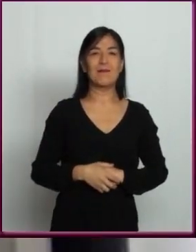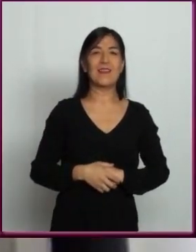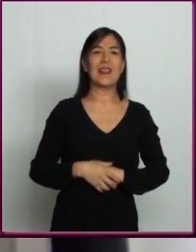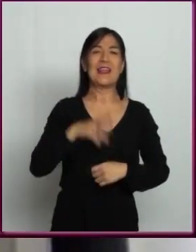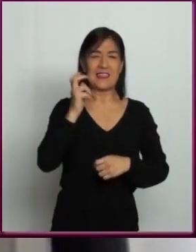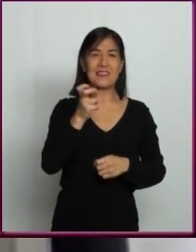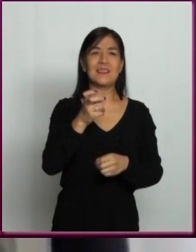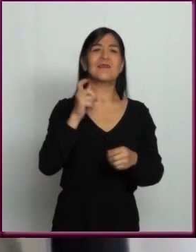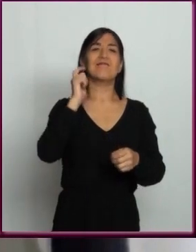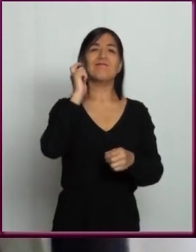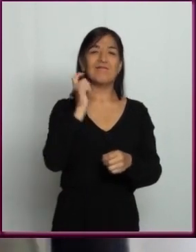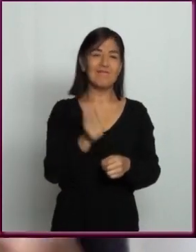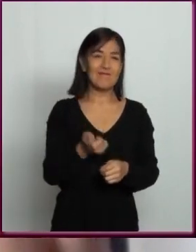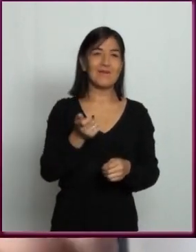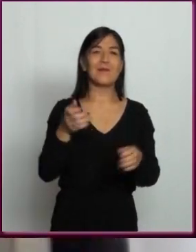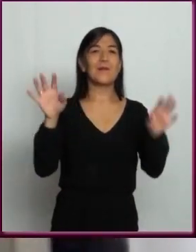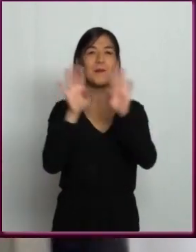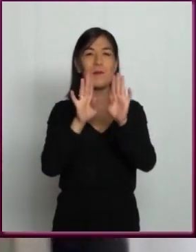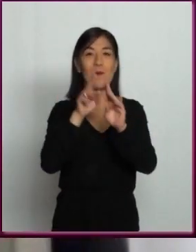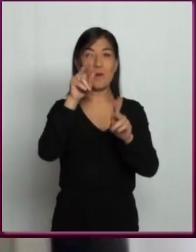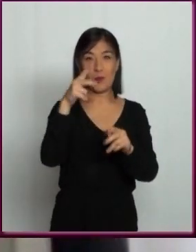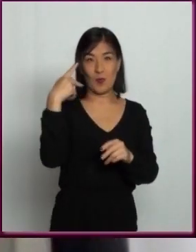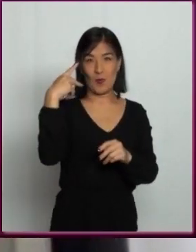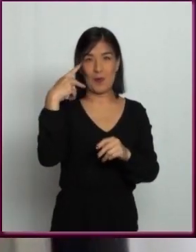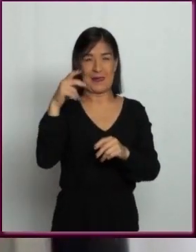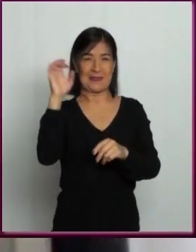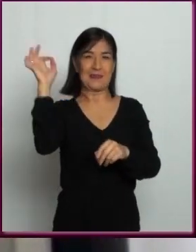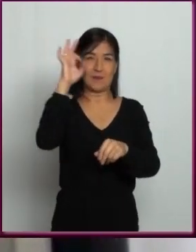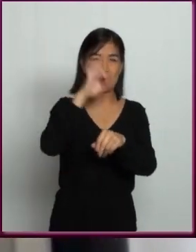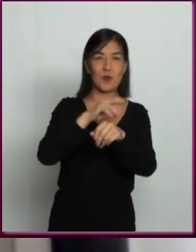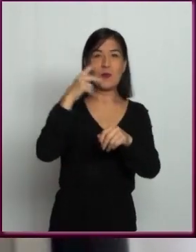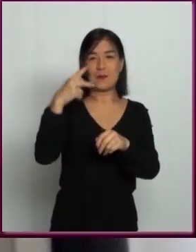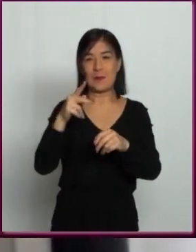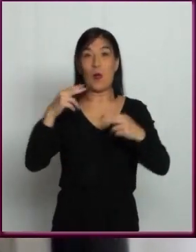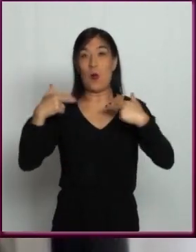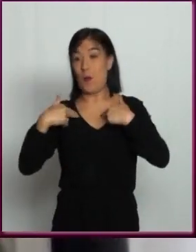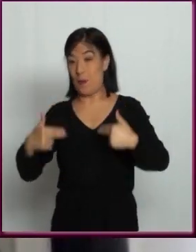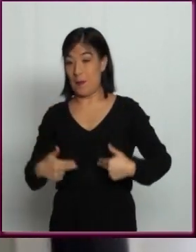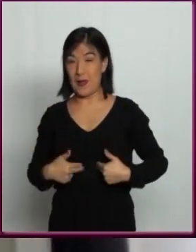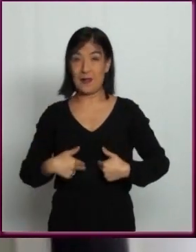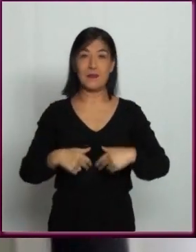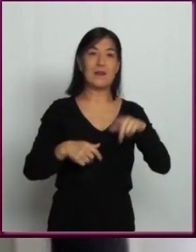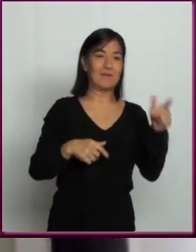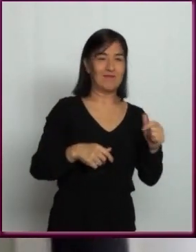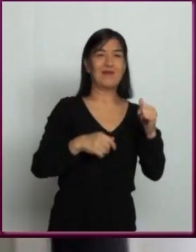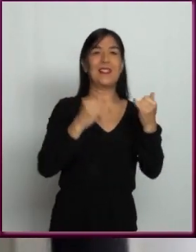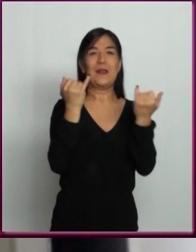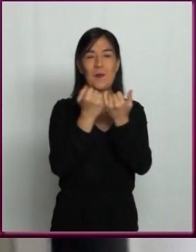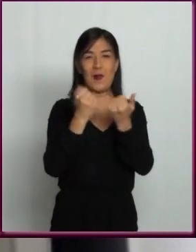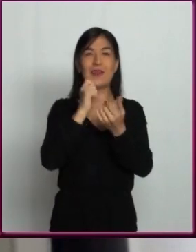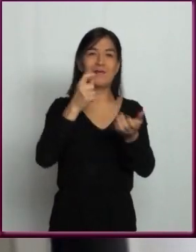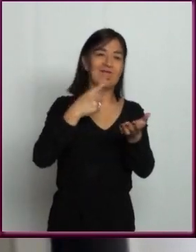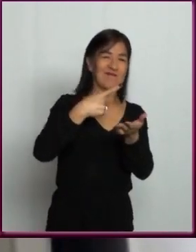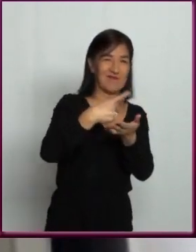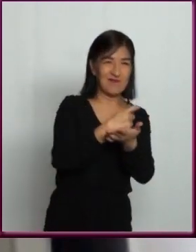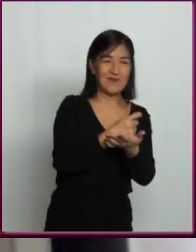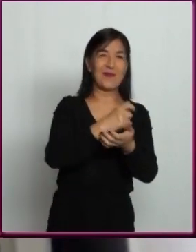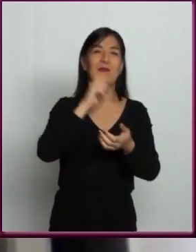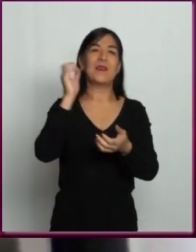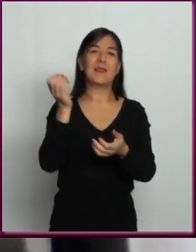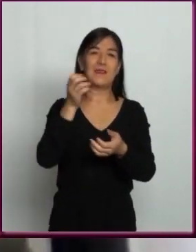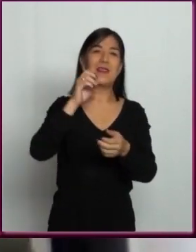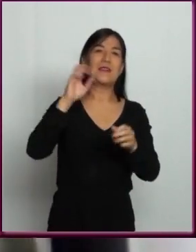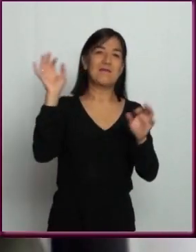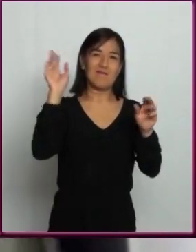lo que pasa es que tienen la visión de los vertebrados y la visión de los artrópodos como insectos